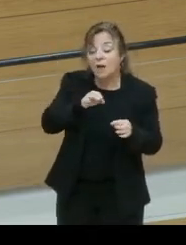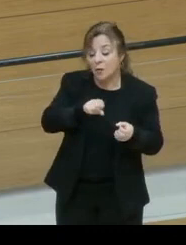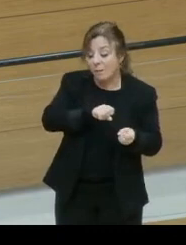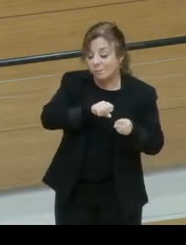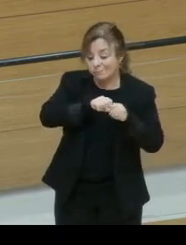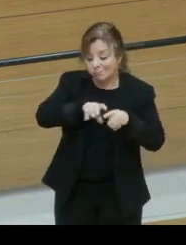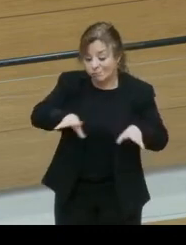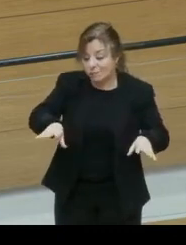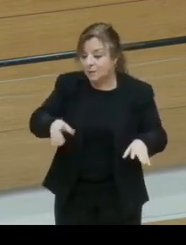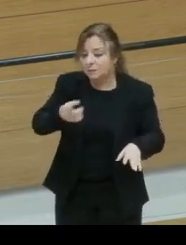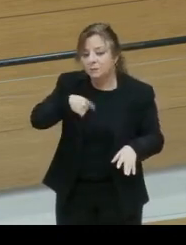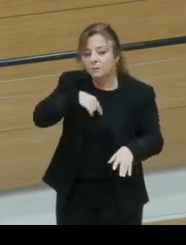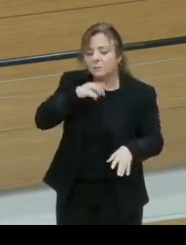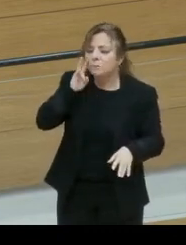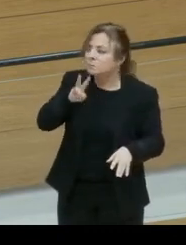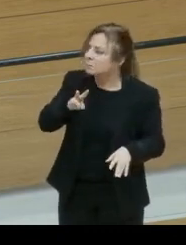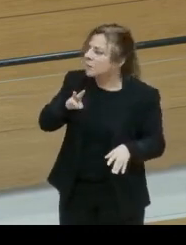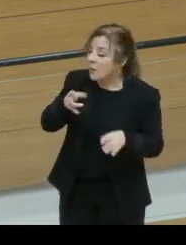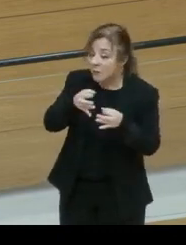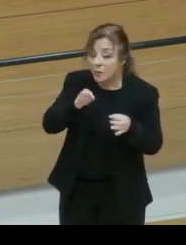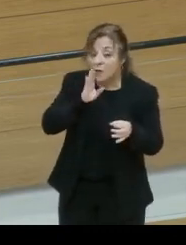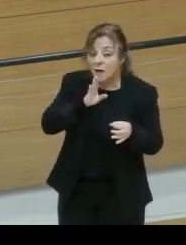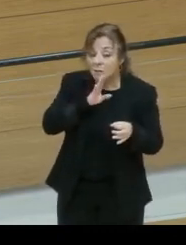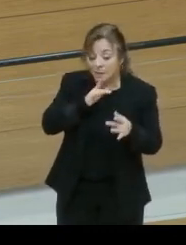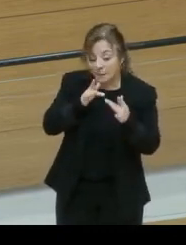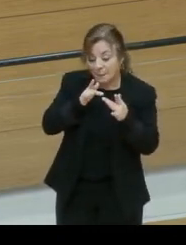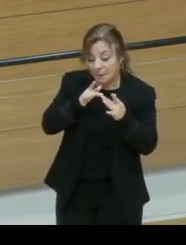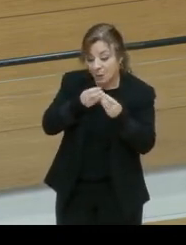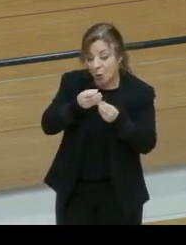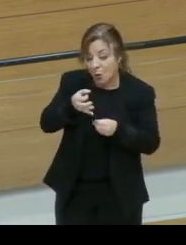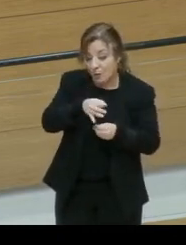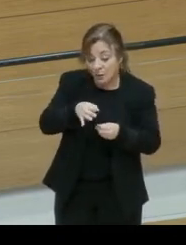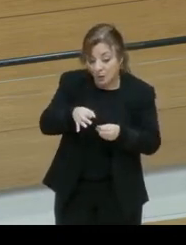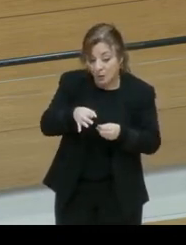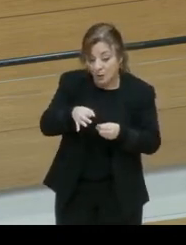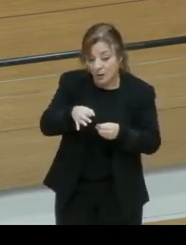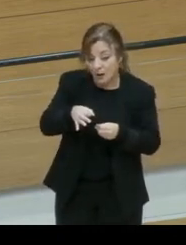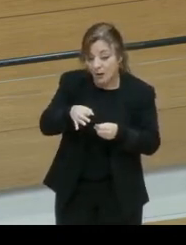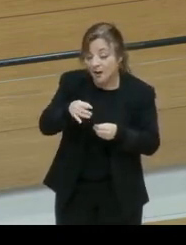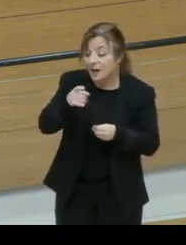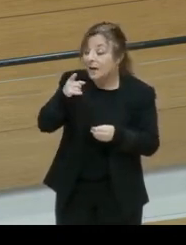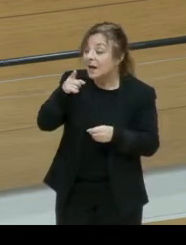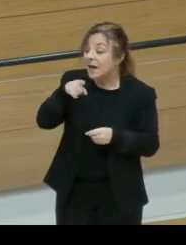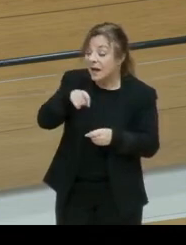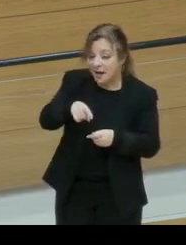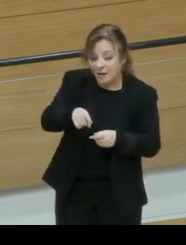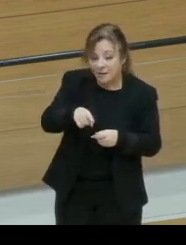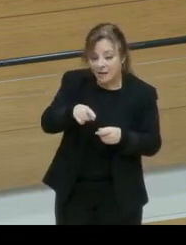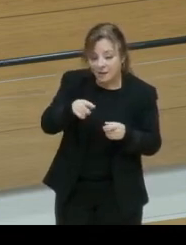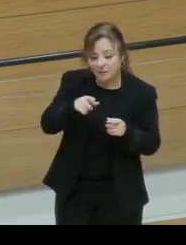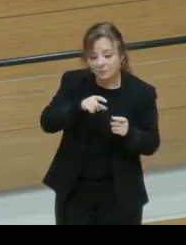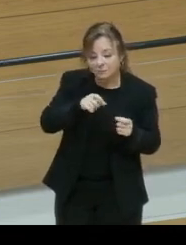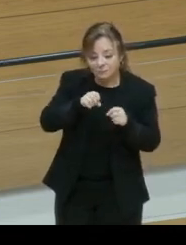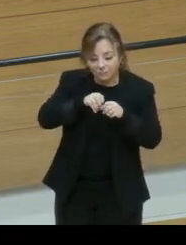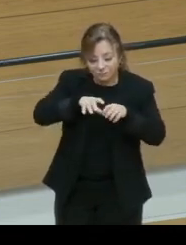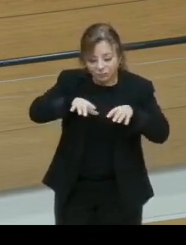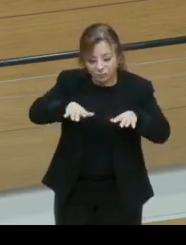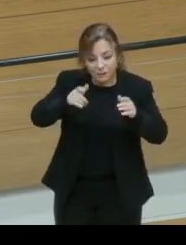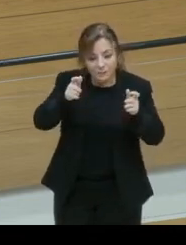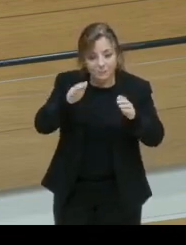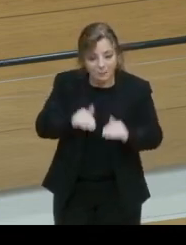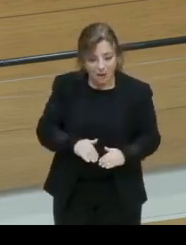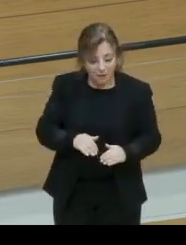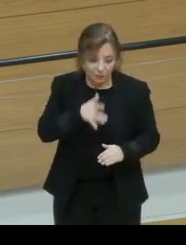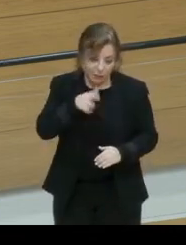estamos viendo que las células madre, al interactuar con las células de glioblastoma, reducen esa migración. Por lo tanto, sería un